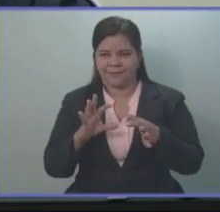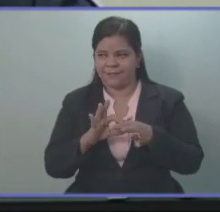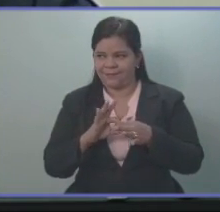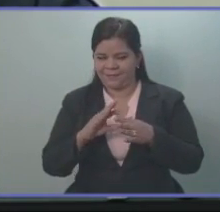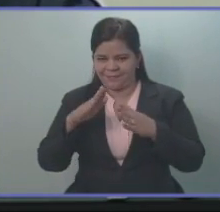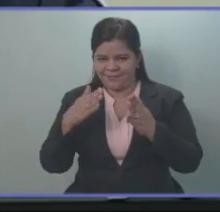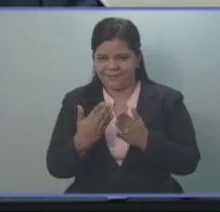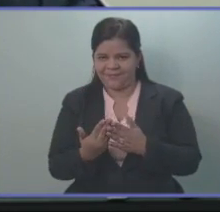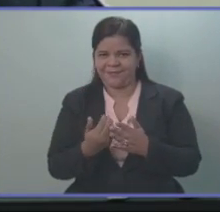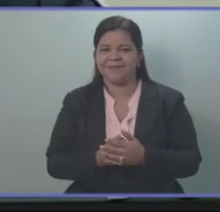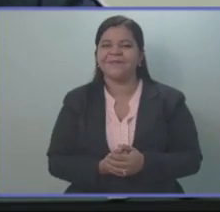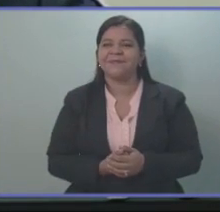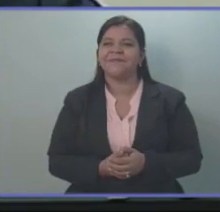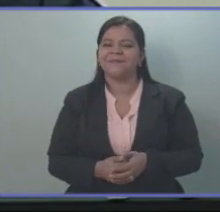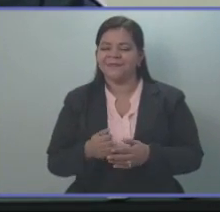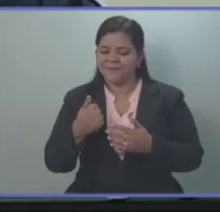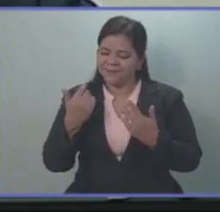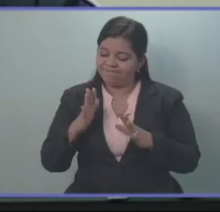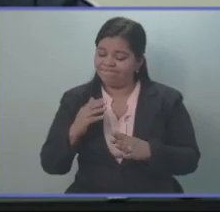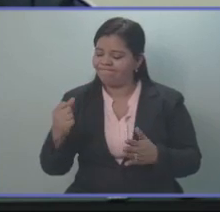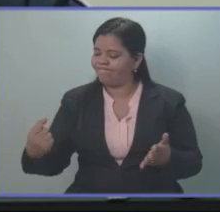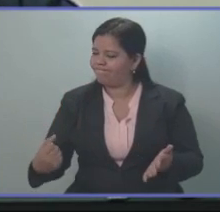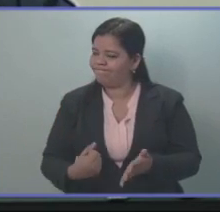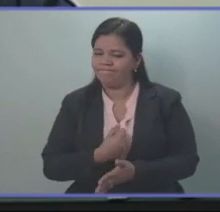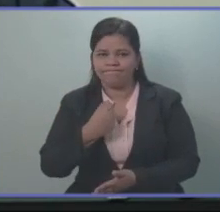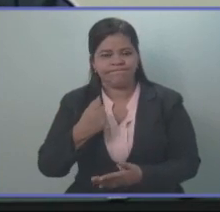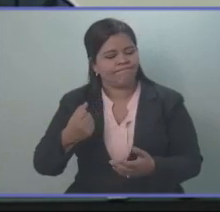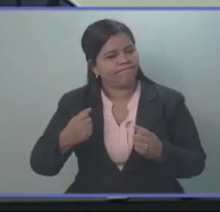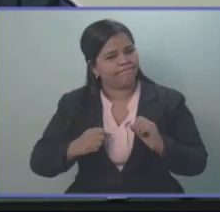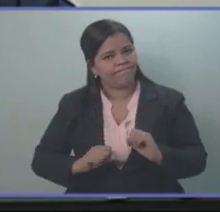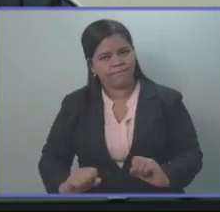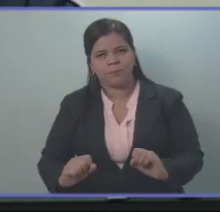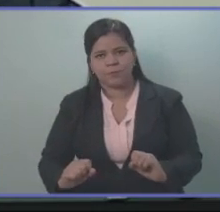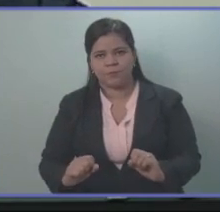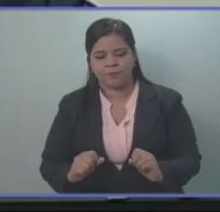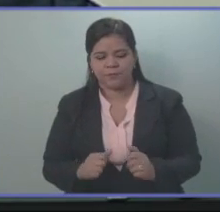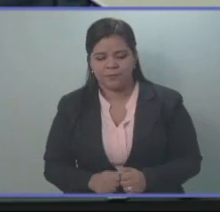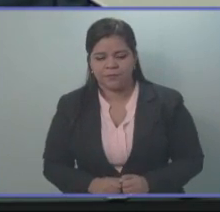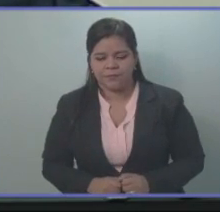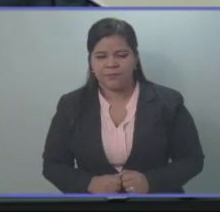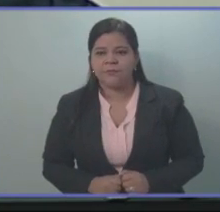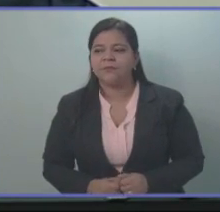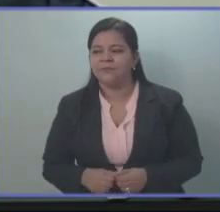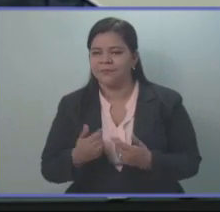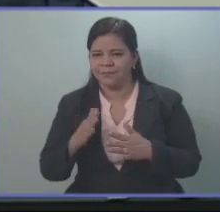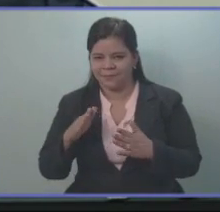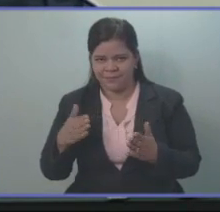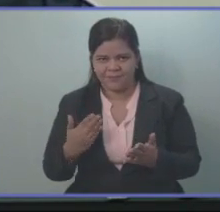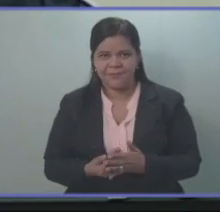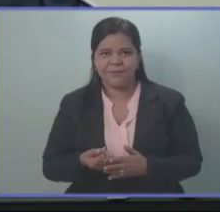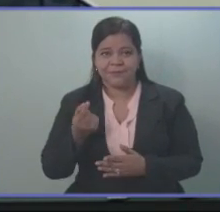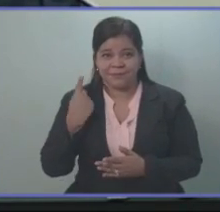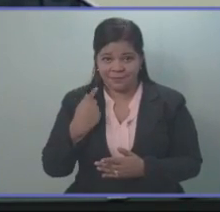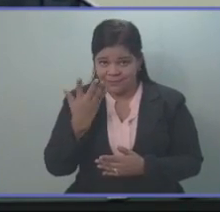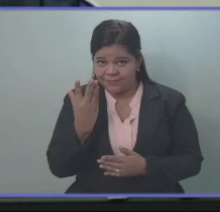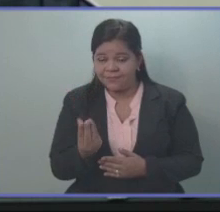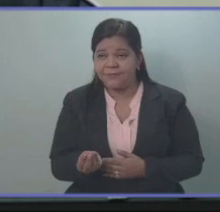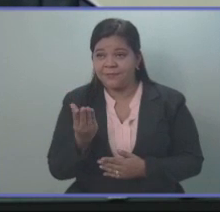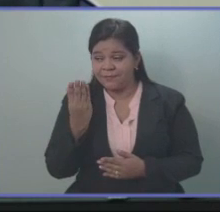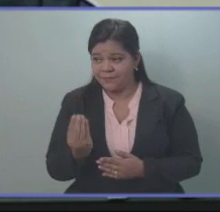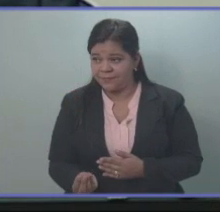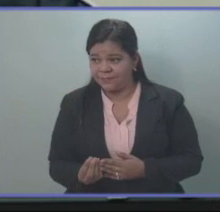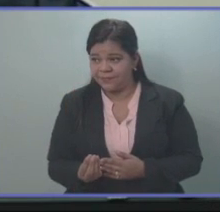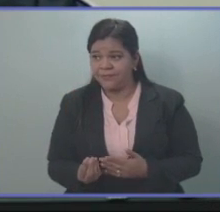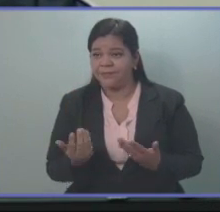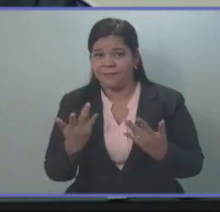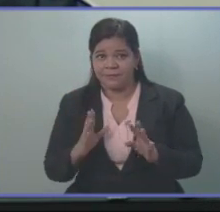Arévalo, quien desafortunadamente falleció en estos últimos días y a quien